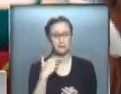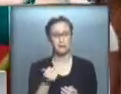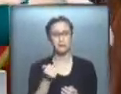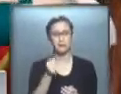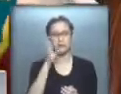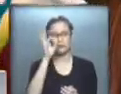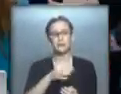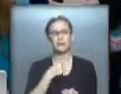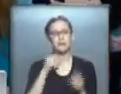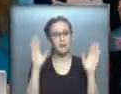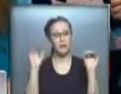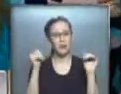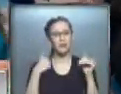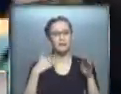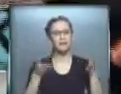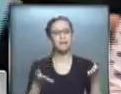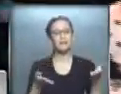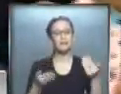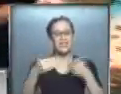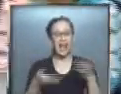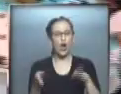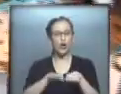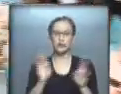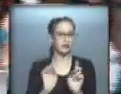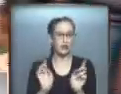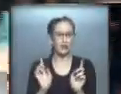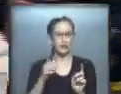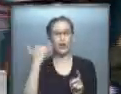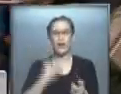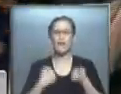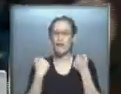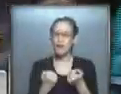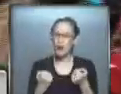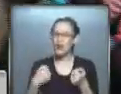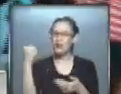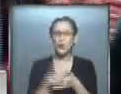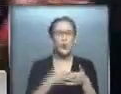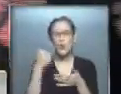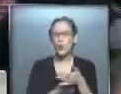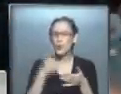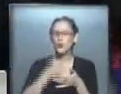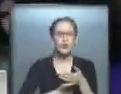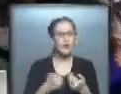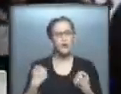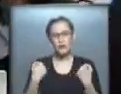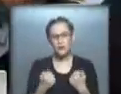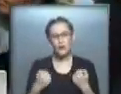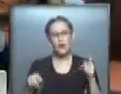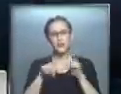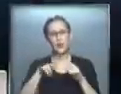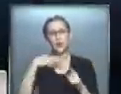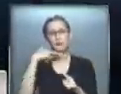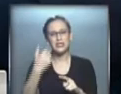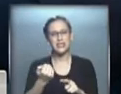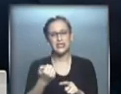cerrado porque yo voy a tener fuerza y no seguir luchando como una leona por mi hija me tocaron